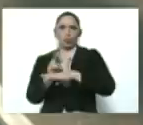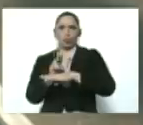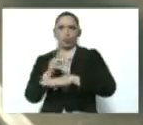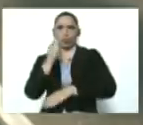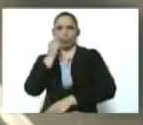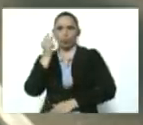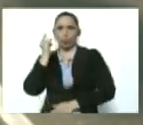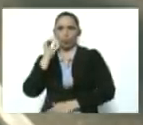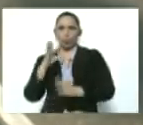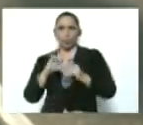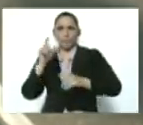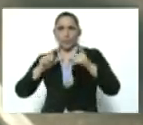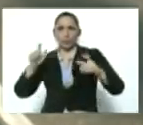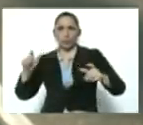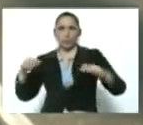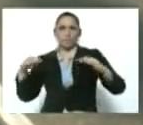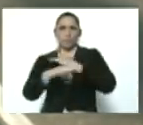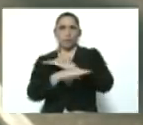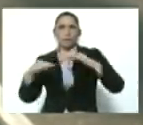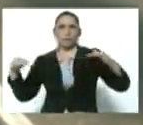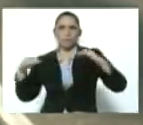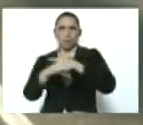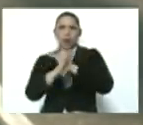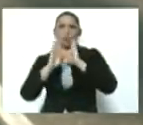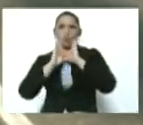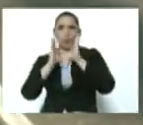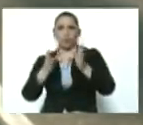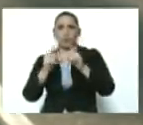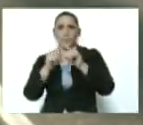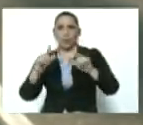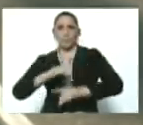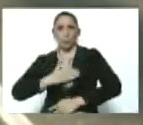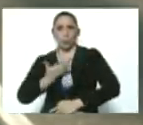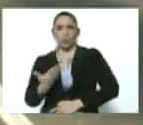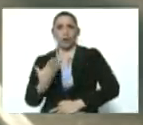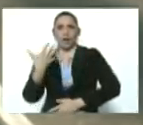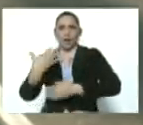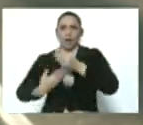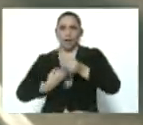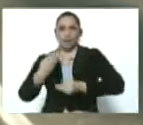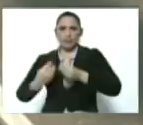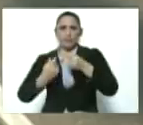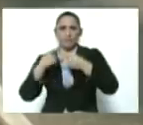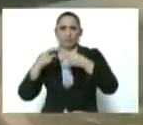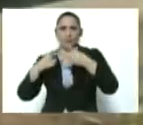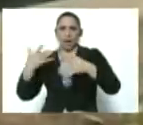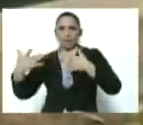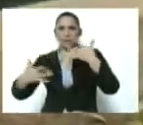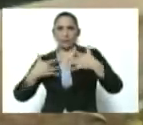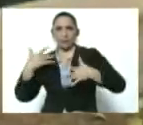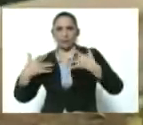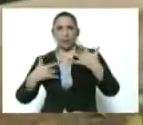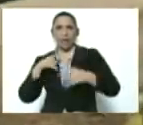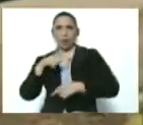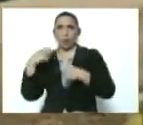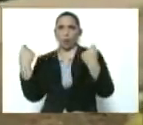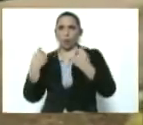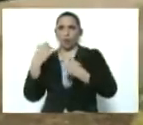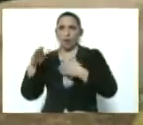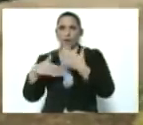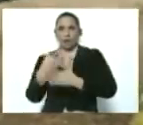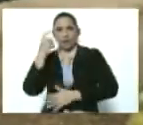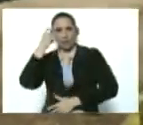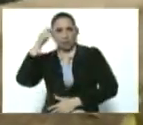los ciudadanos que transitan por estas autopistas para poder realizar diversas actividades esta jornada el día de hoy